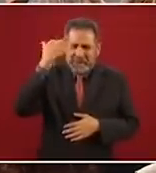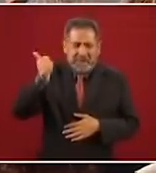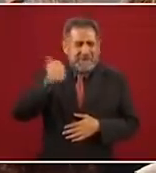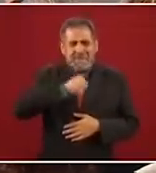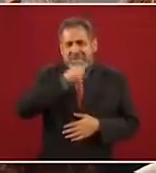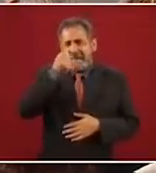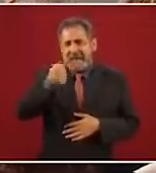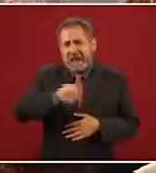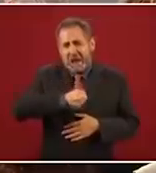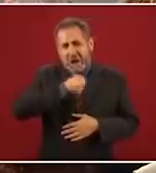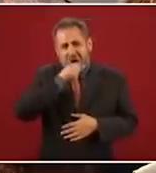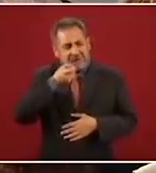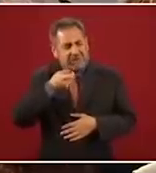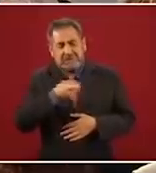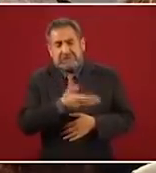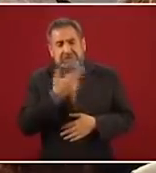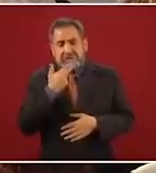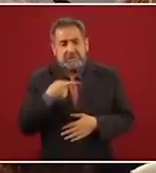para museo.